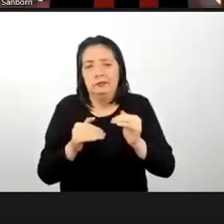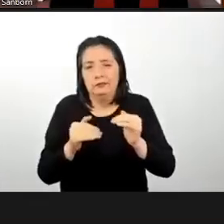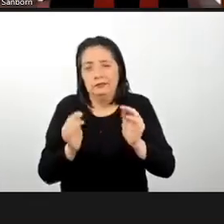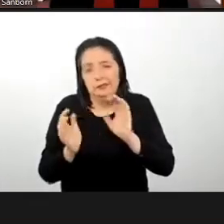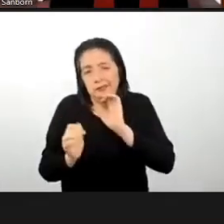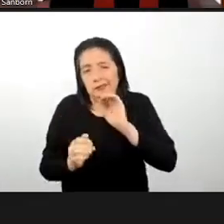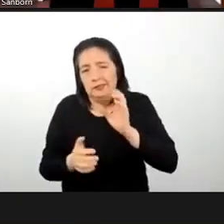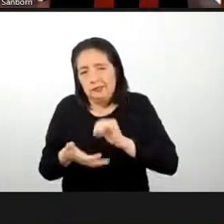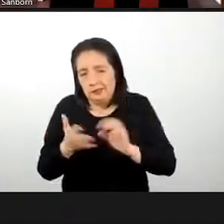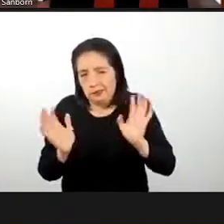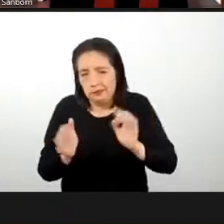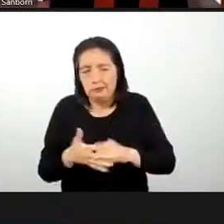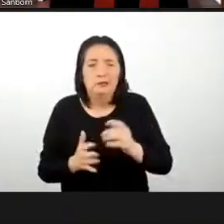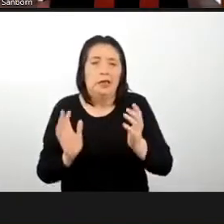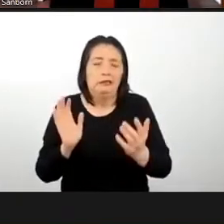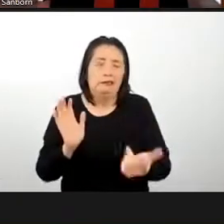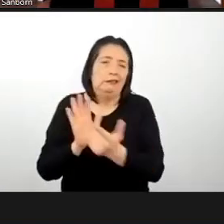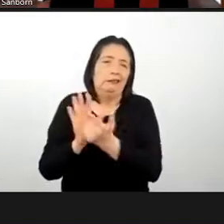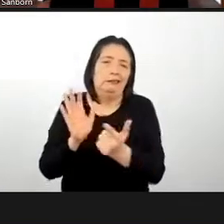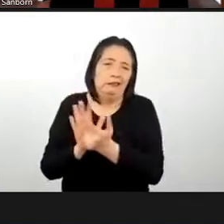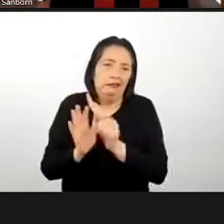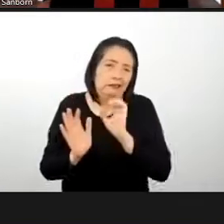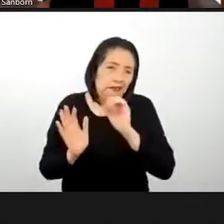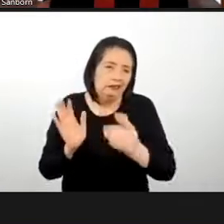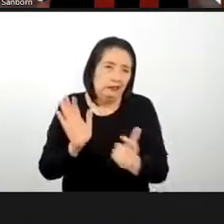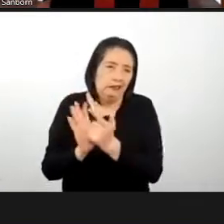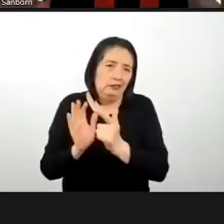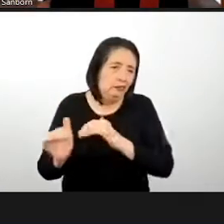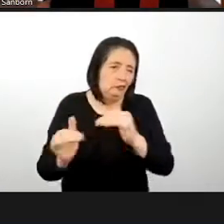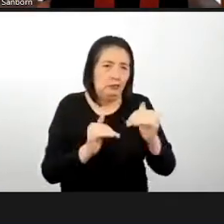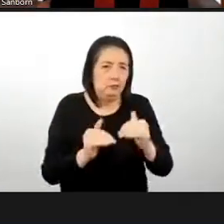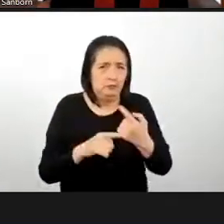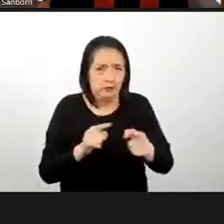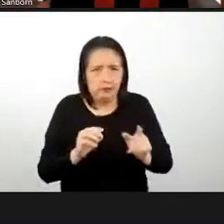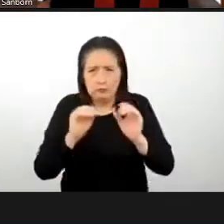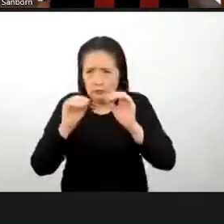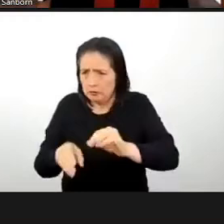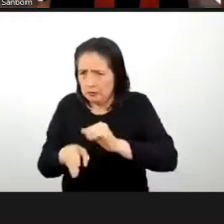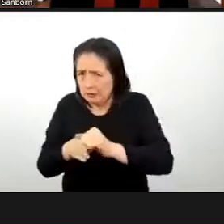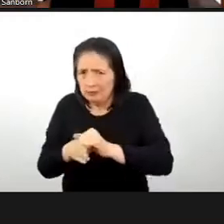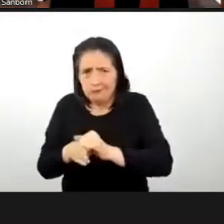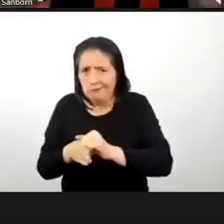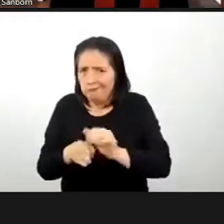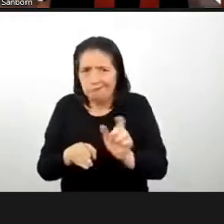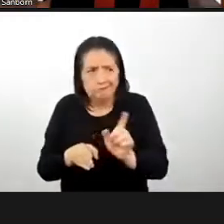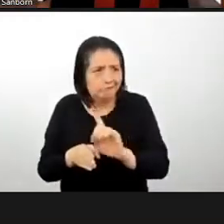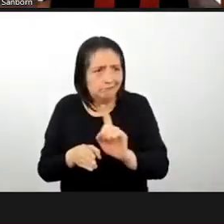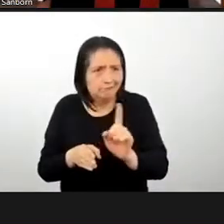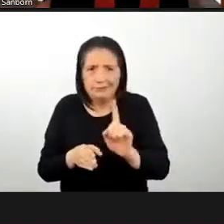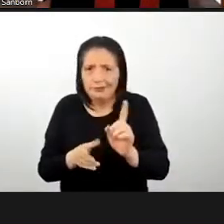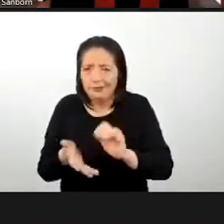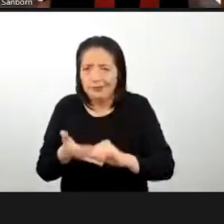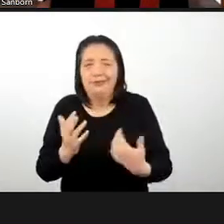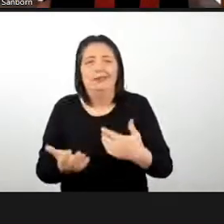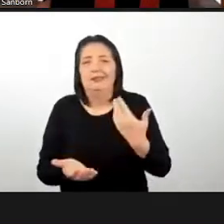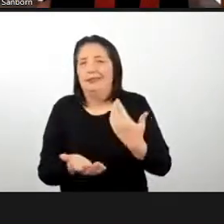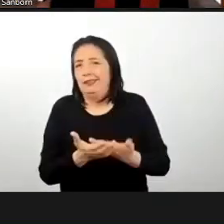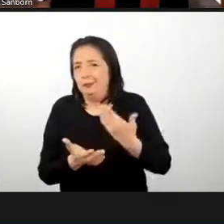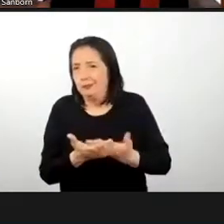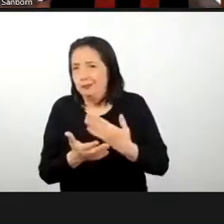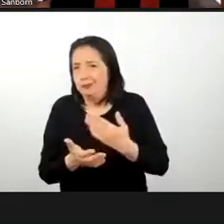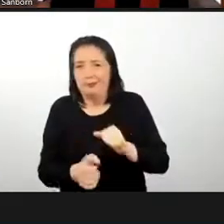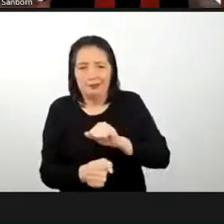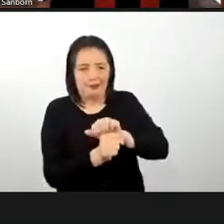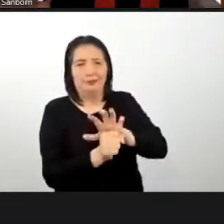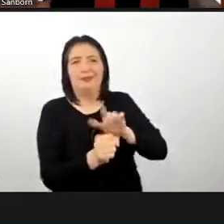digamos, abstracta ante la ley, todos somos iguales. No, es que no, en la práctica, como no lo somos, y en la pandemia lo ha puesto bien claramente de